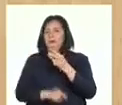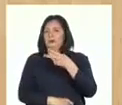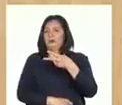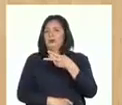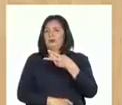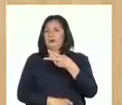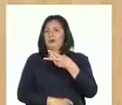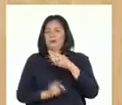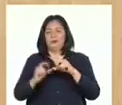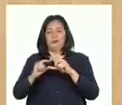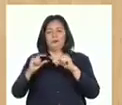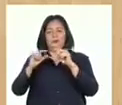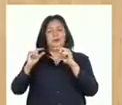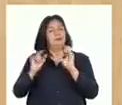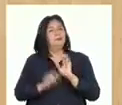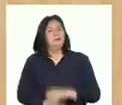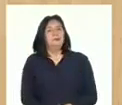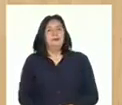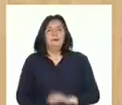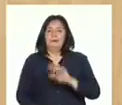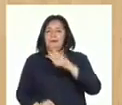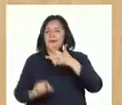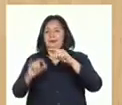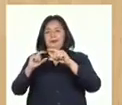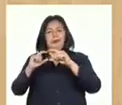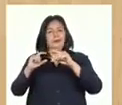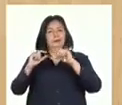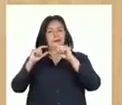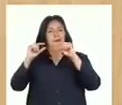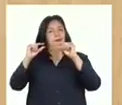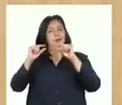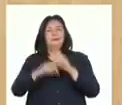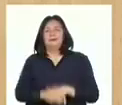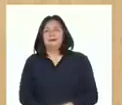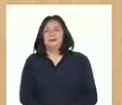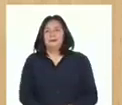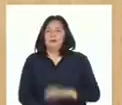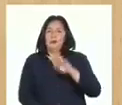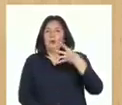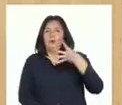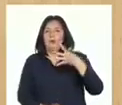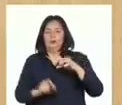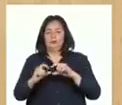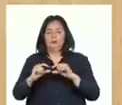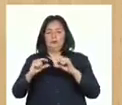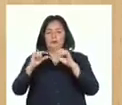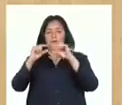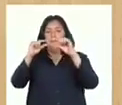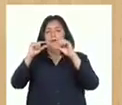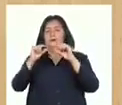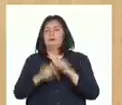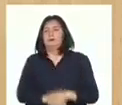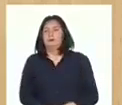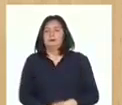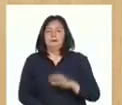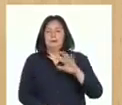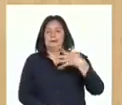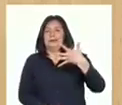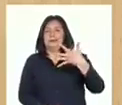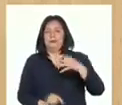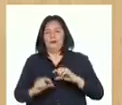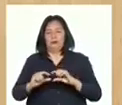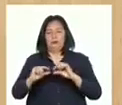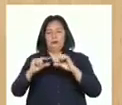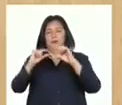2 cuadraditos. 3 cuadraditos. 4 cuadraditos.